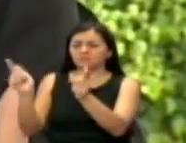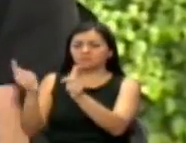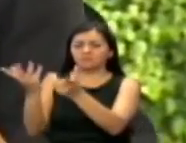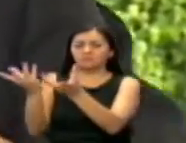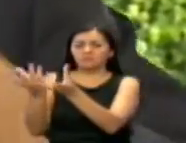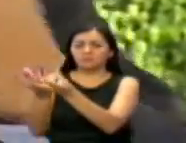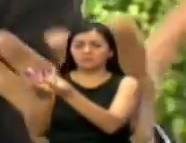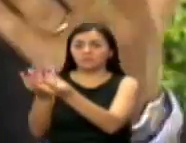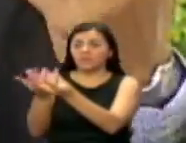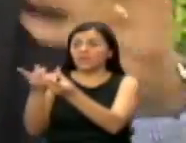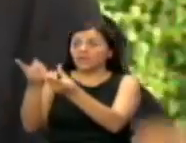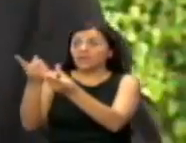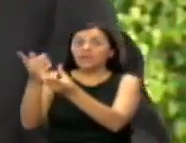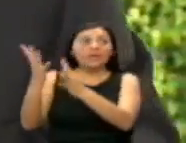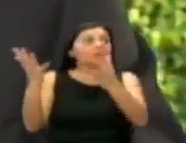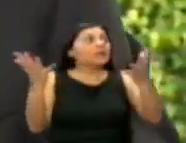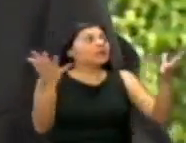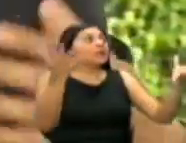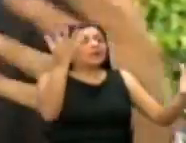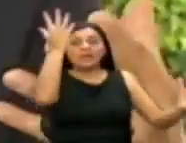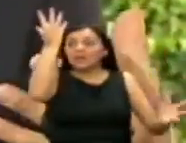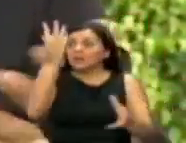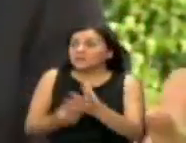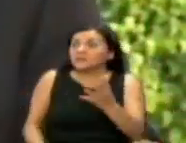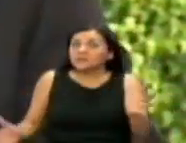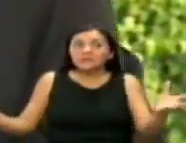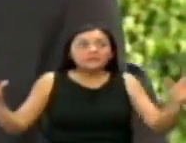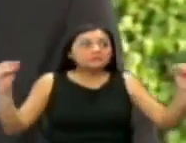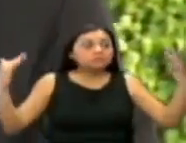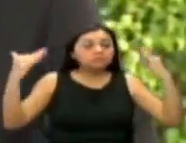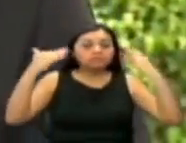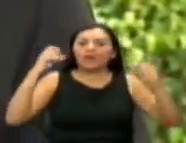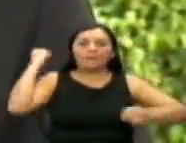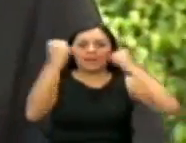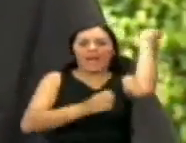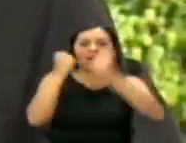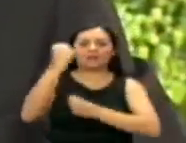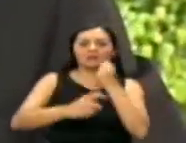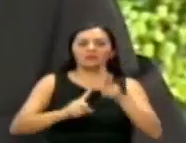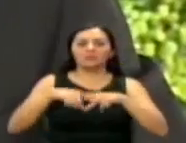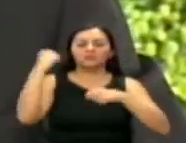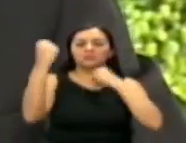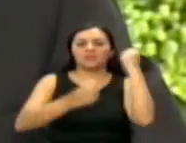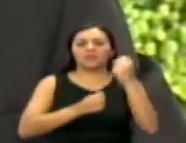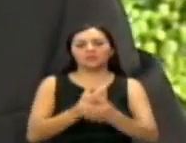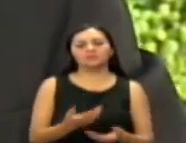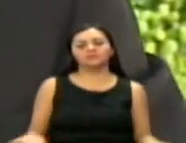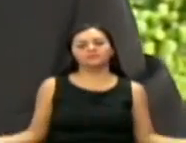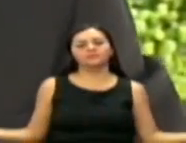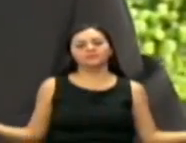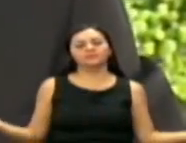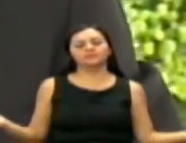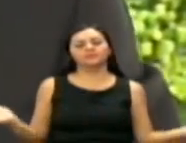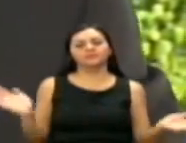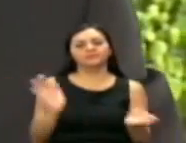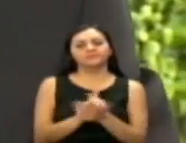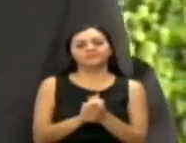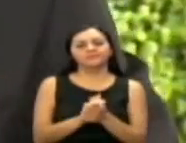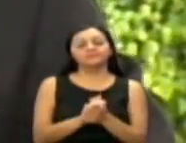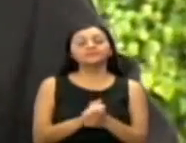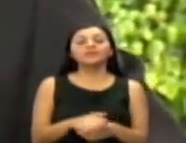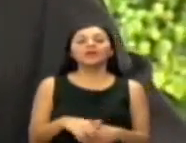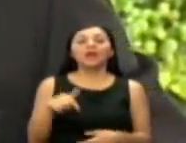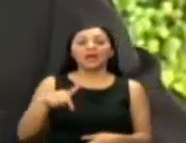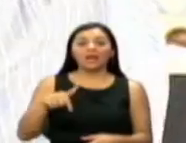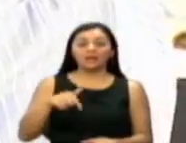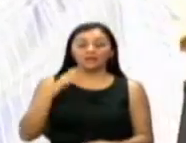su frustración, cada vez generan más violencia. Su respuesta es la violencia. Señor presidente, en la provincia del